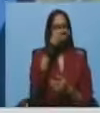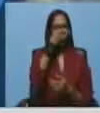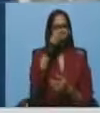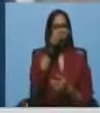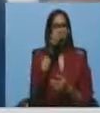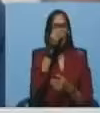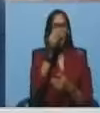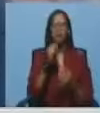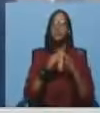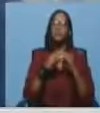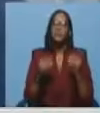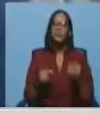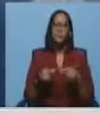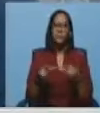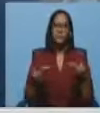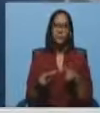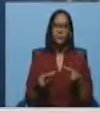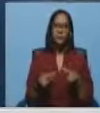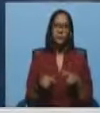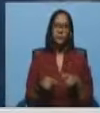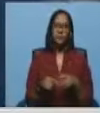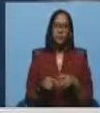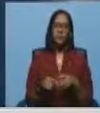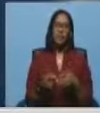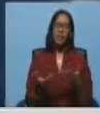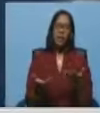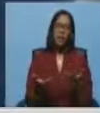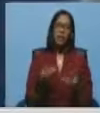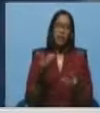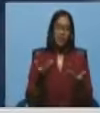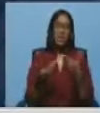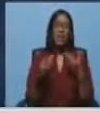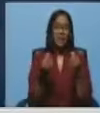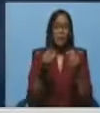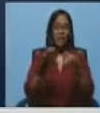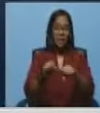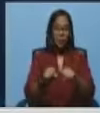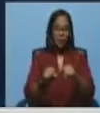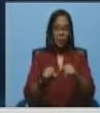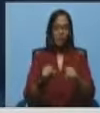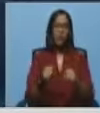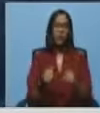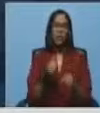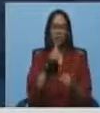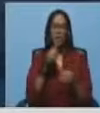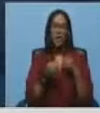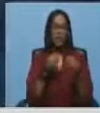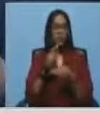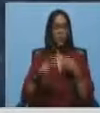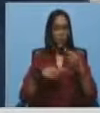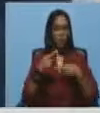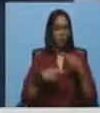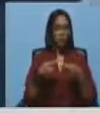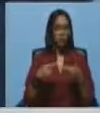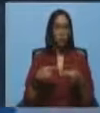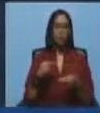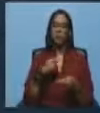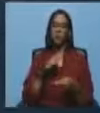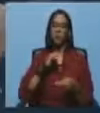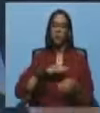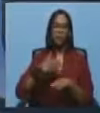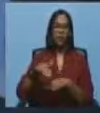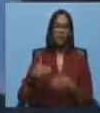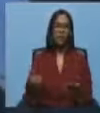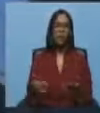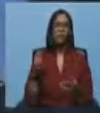de todos esos vicios tremendos que nos da el capitalismo y que quienes hacen una revolución no están exentos a ellos. Pero